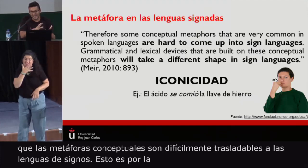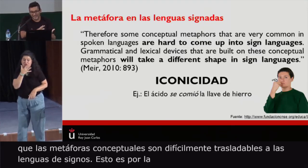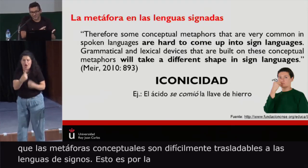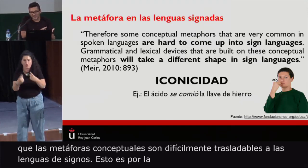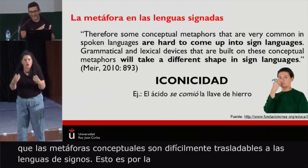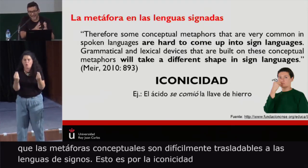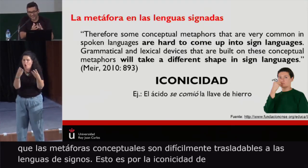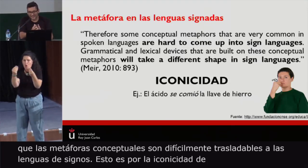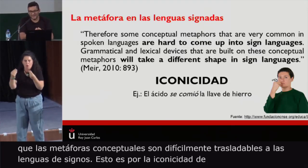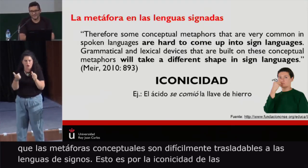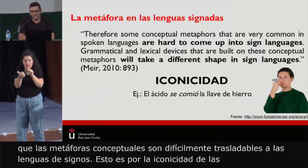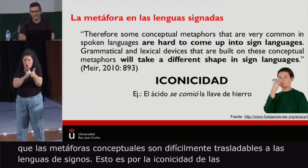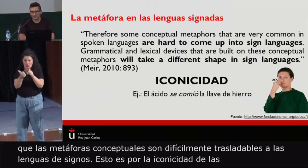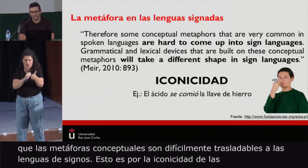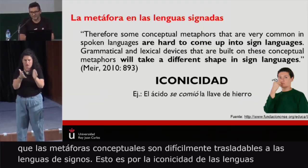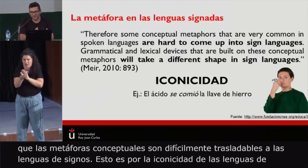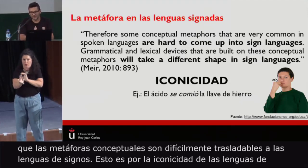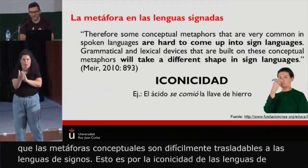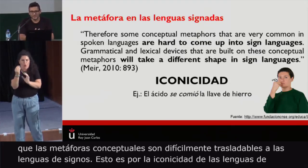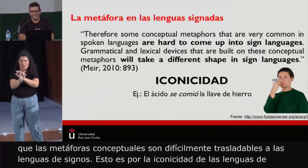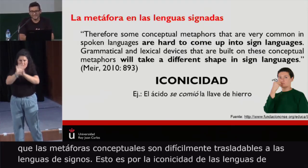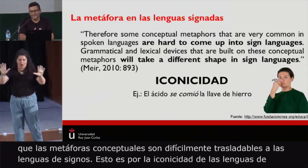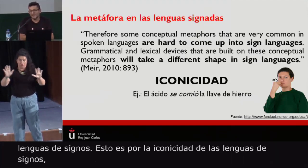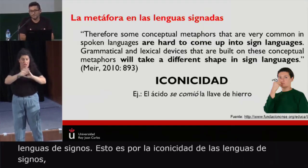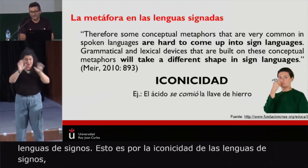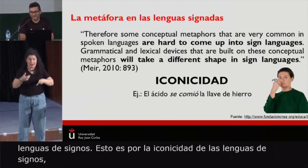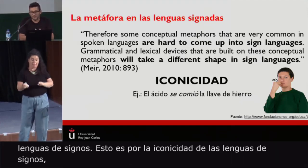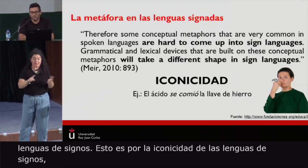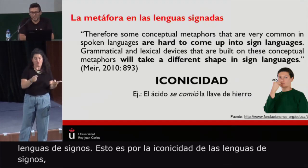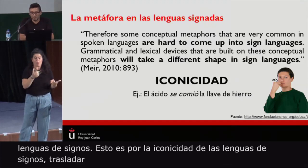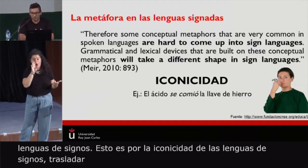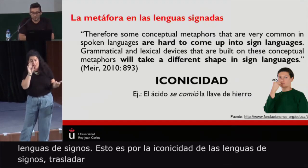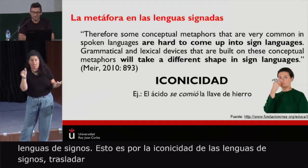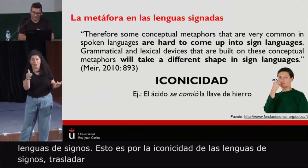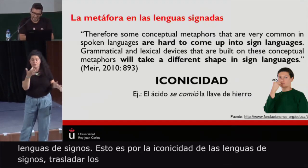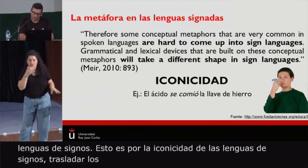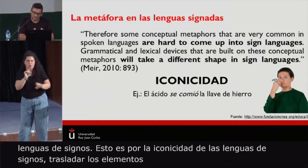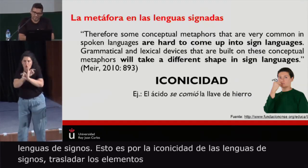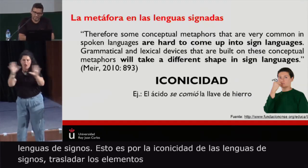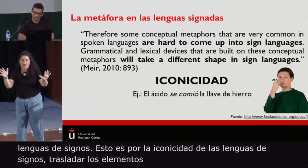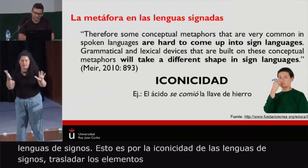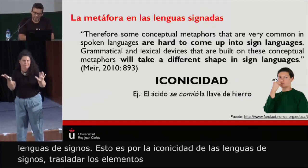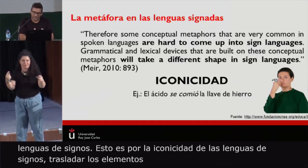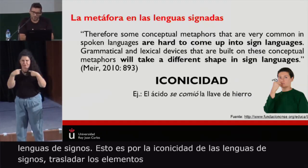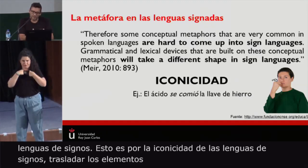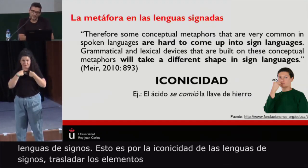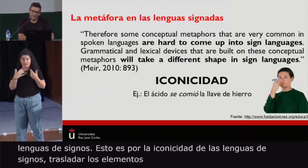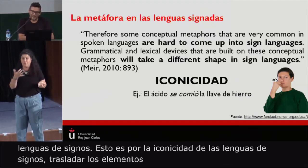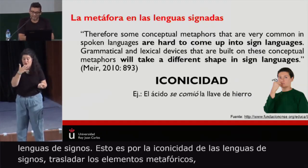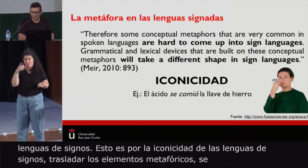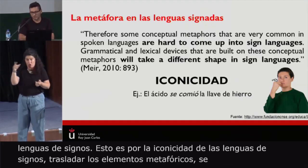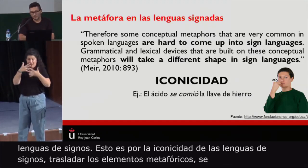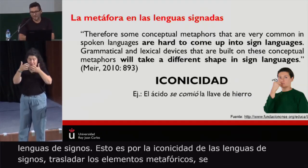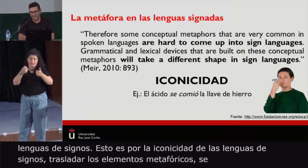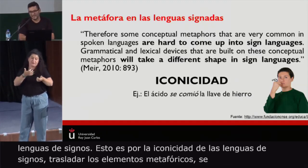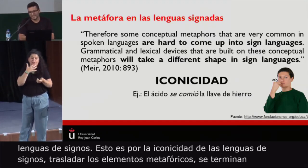Y el hecho de trasladar esos elementos metafóricos se terminan perdiendo. Pues, por ejemplo, ella utiliza el ejemplo de el